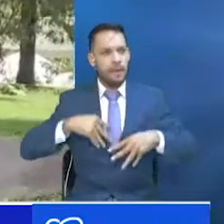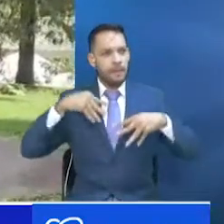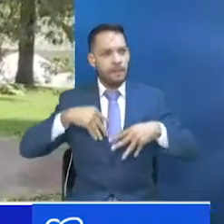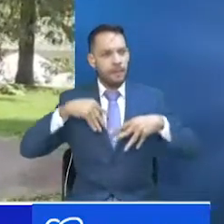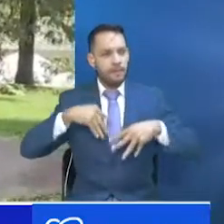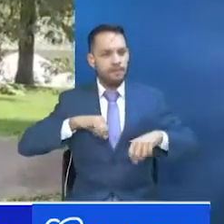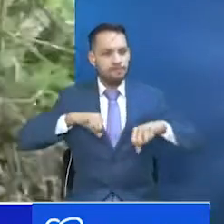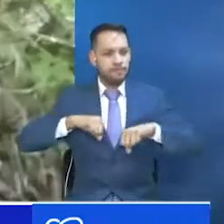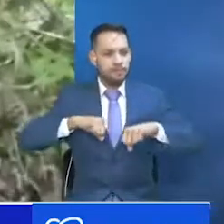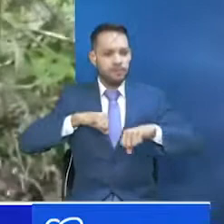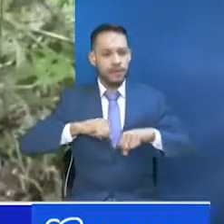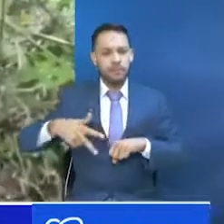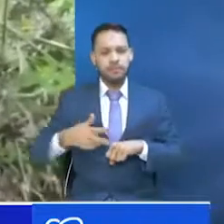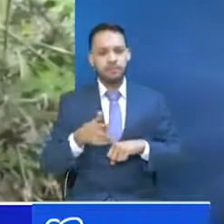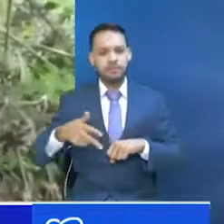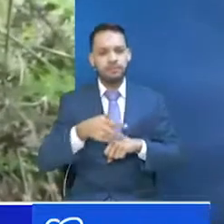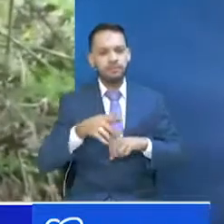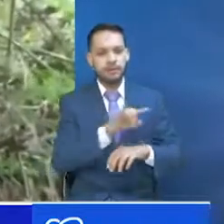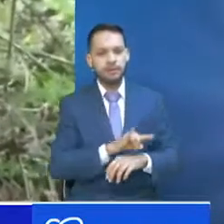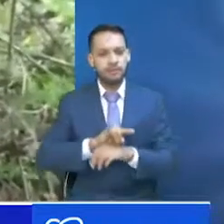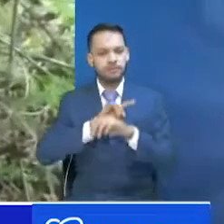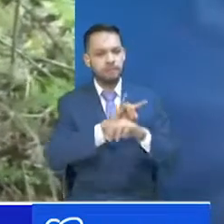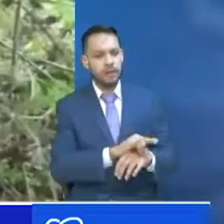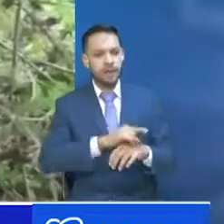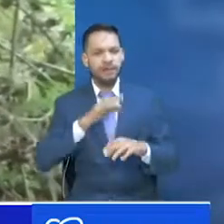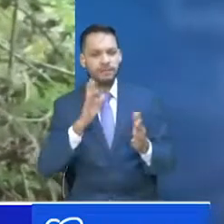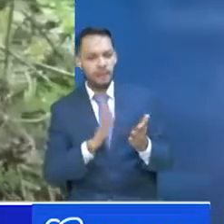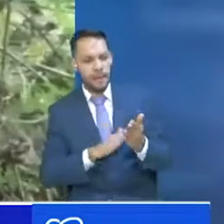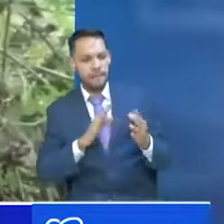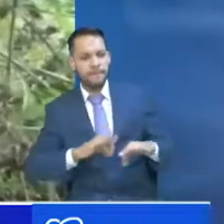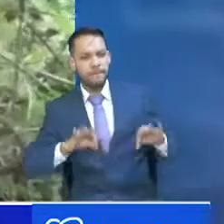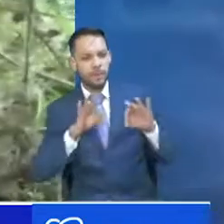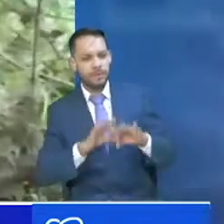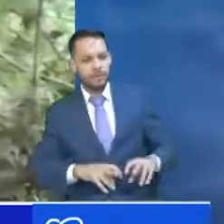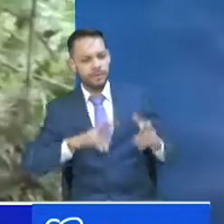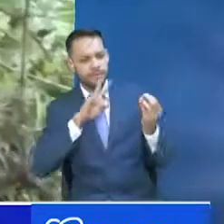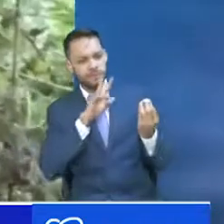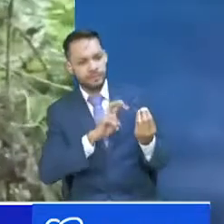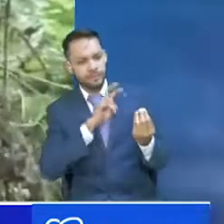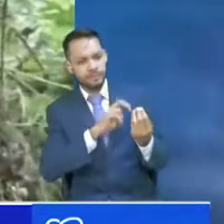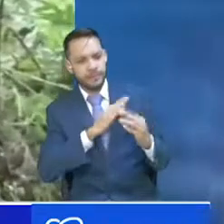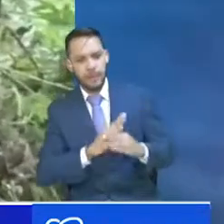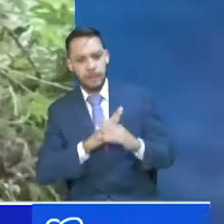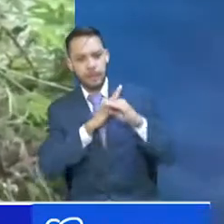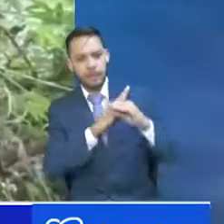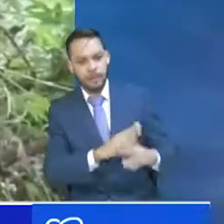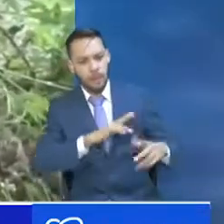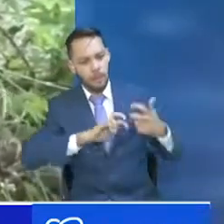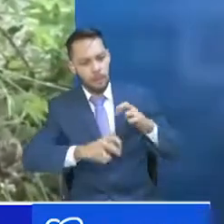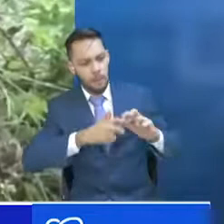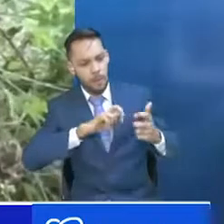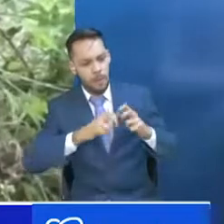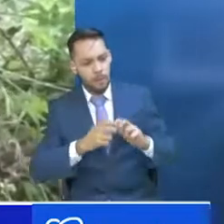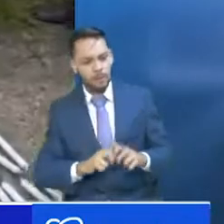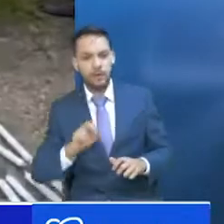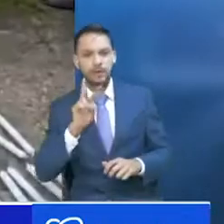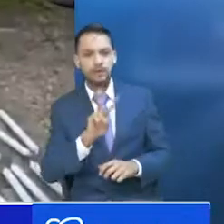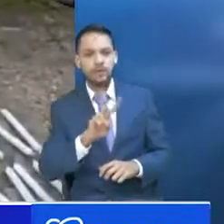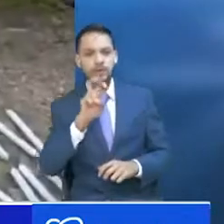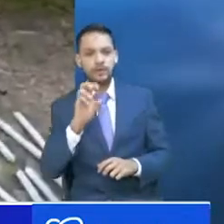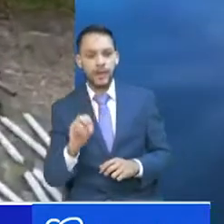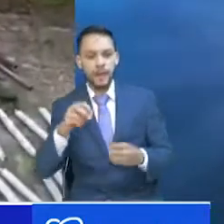segundos esenciales con este material y según las investigaciones se pudo evitar la fabricación de otras 270 minas